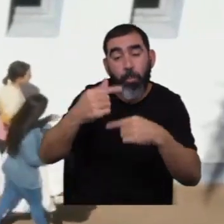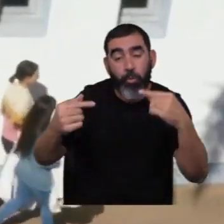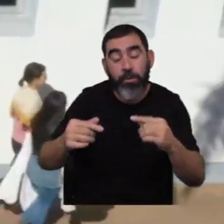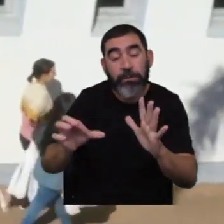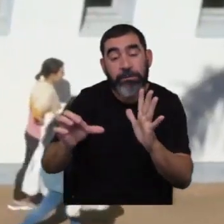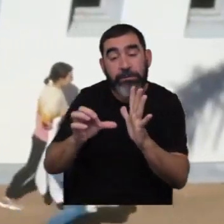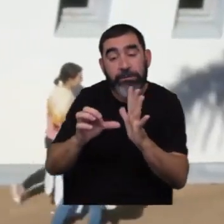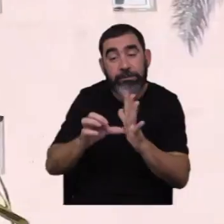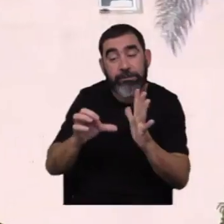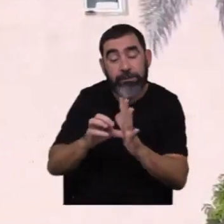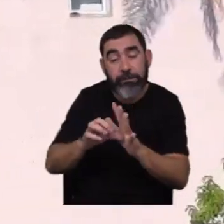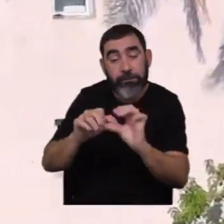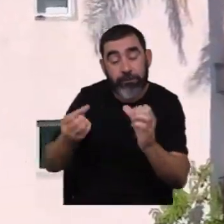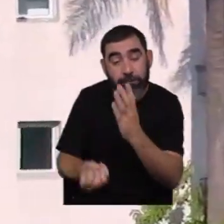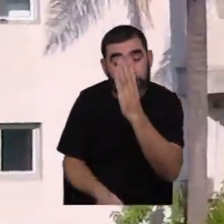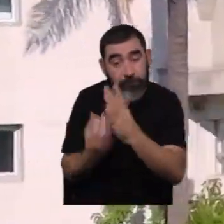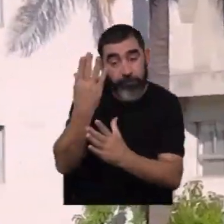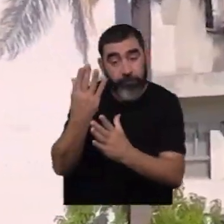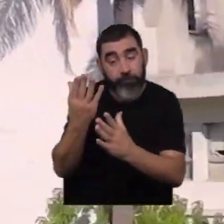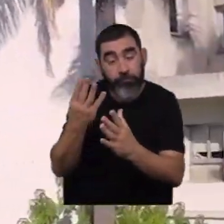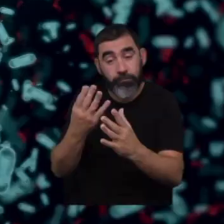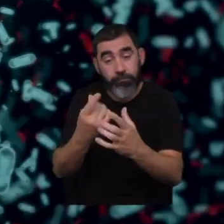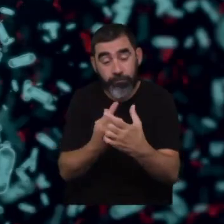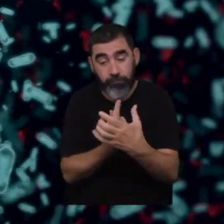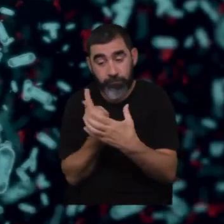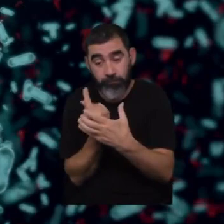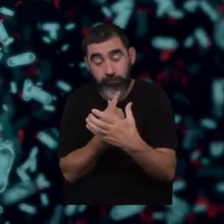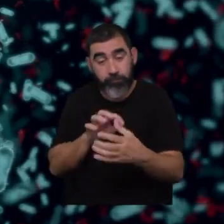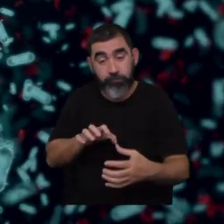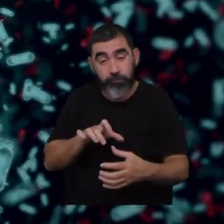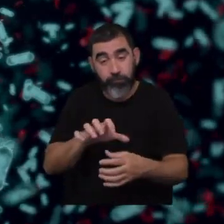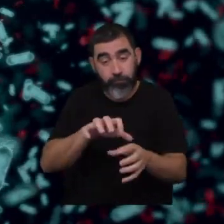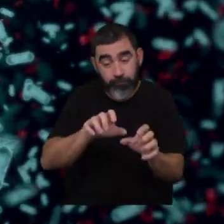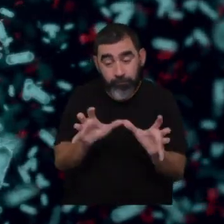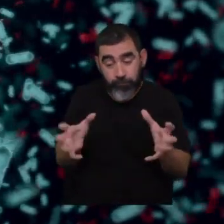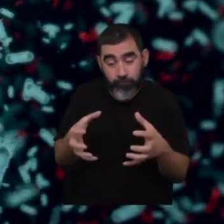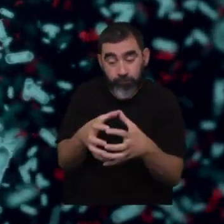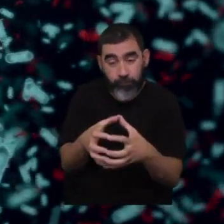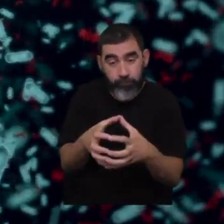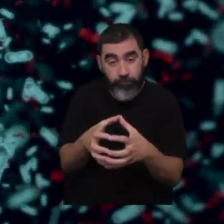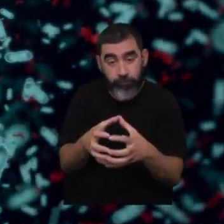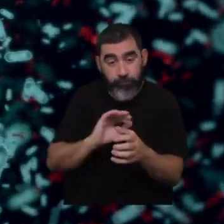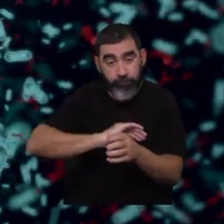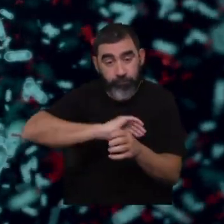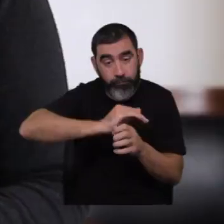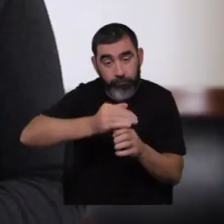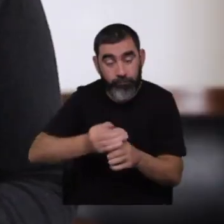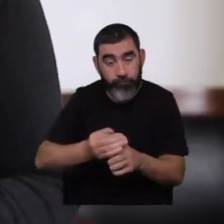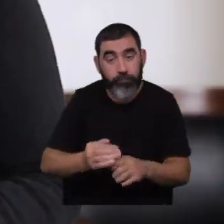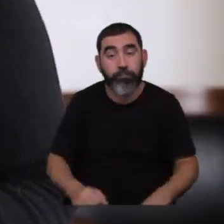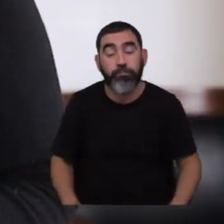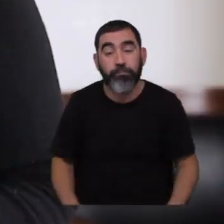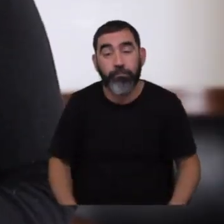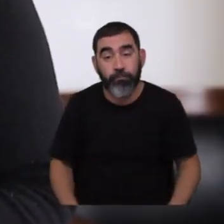sistema para poder aislar los microorganismos que forman estos biofilms en las prótesis.